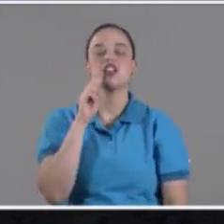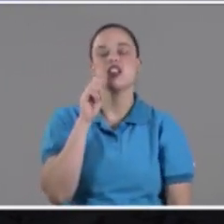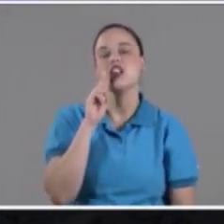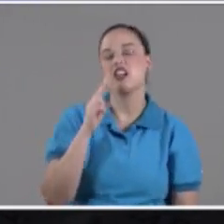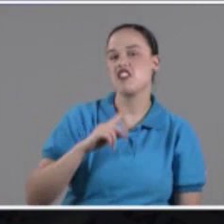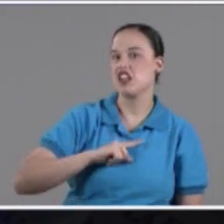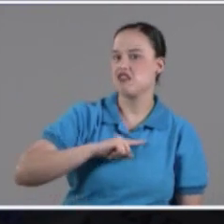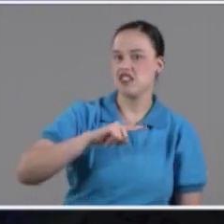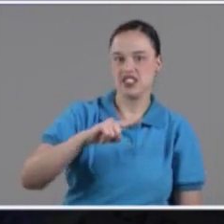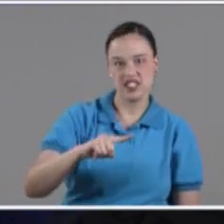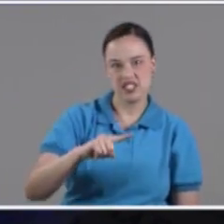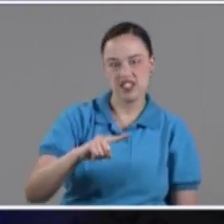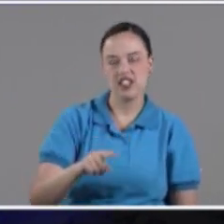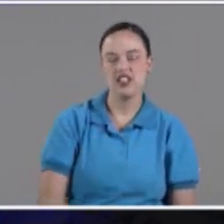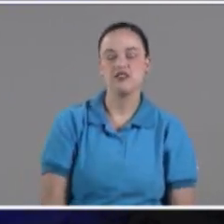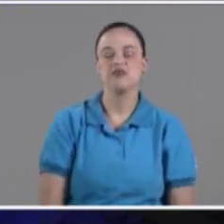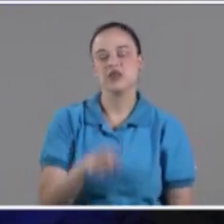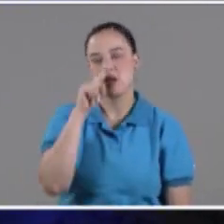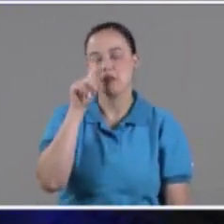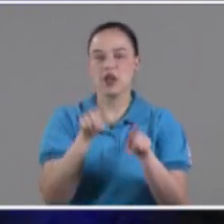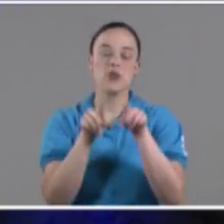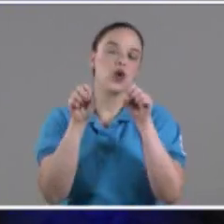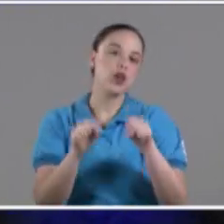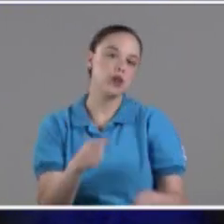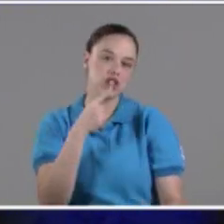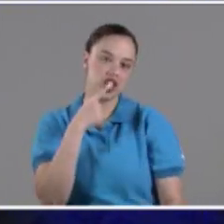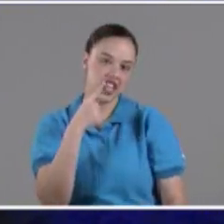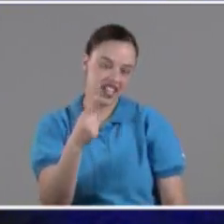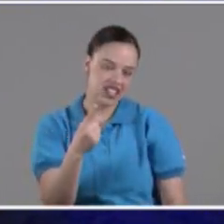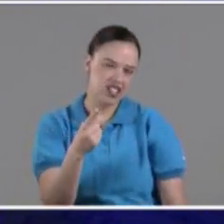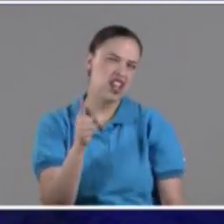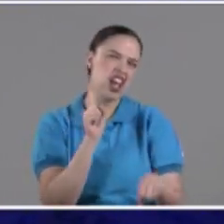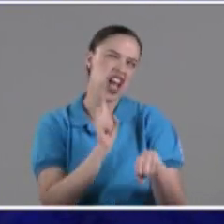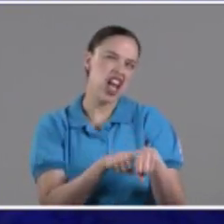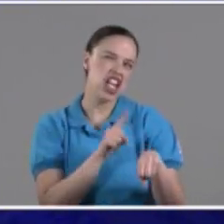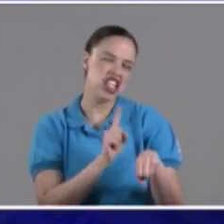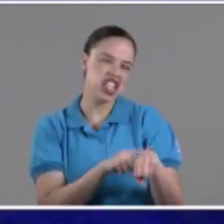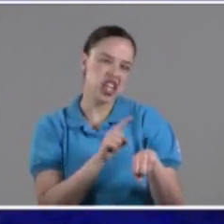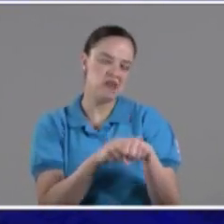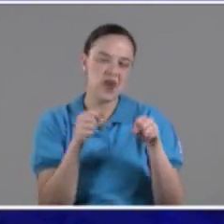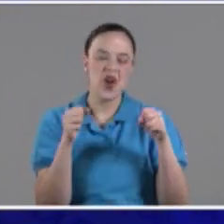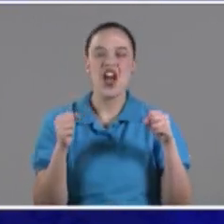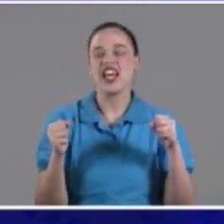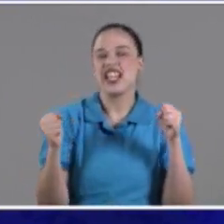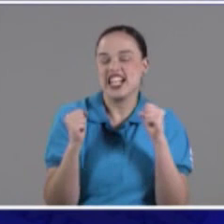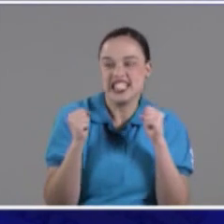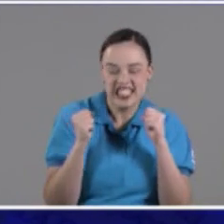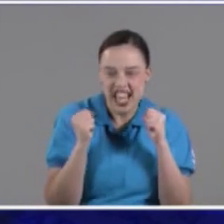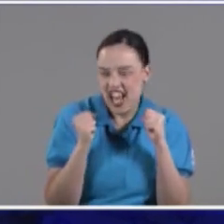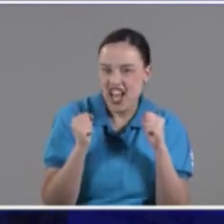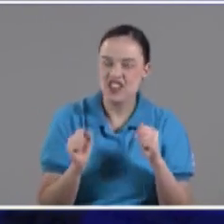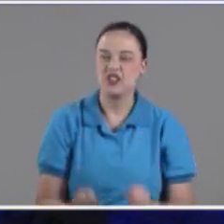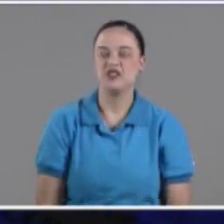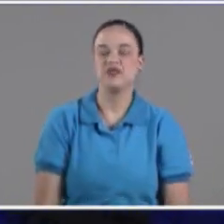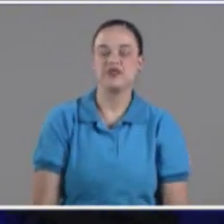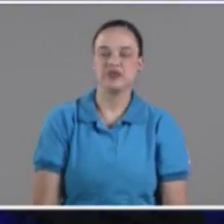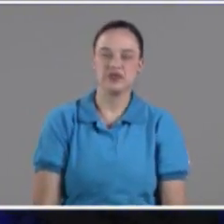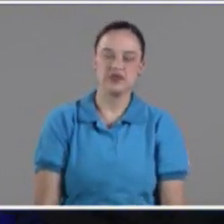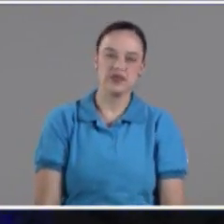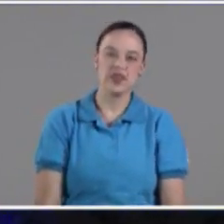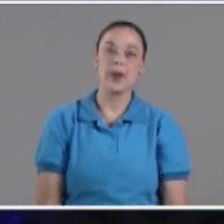quiero hablar también podría decir la era glacial o La Era del Hielo dicen las caricaturas verdad Este